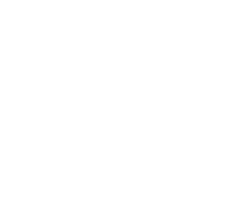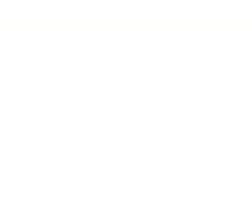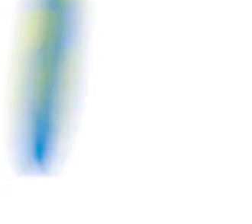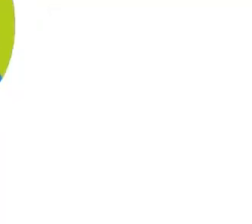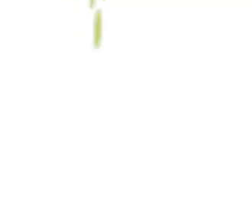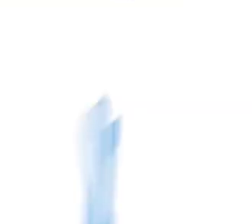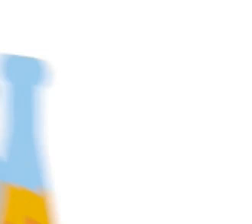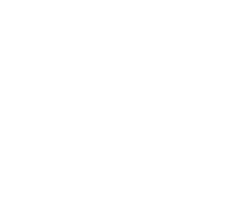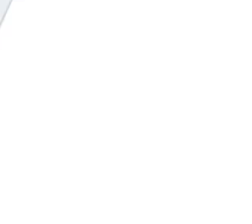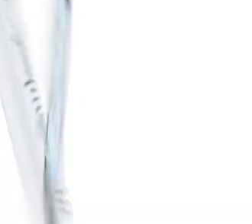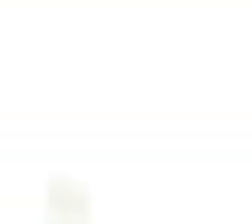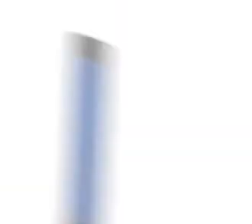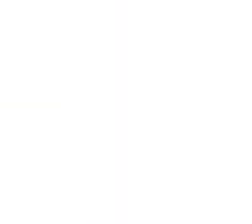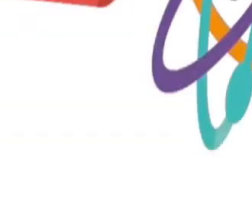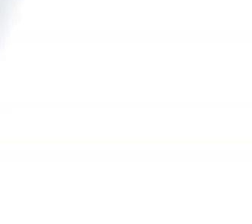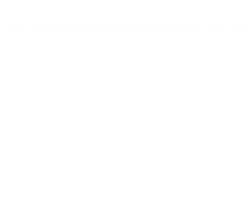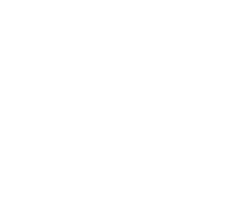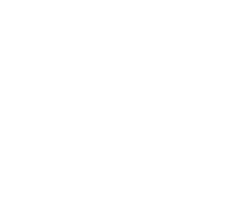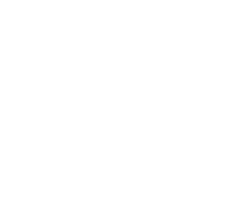¡Gracias!